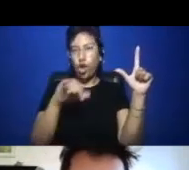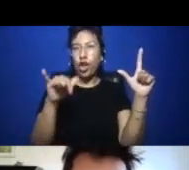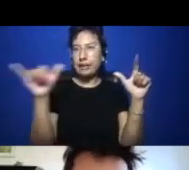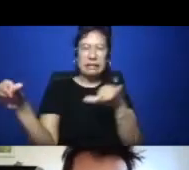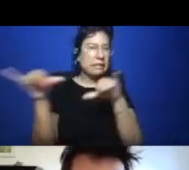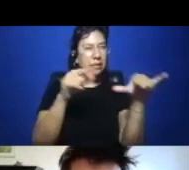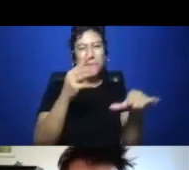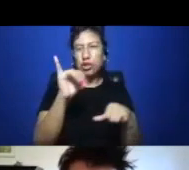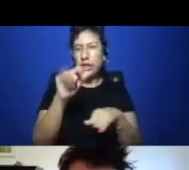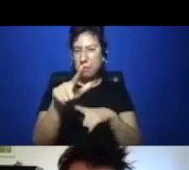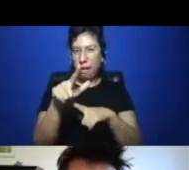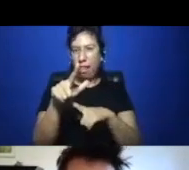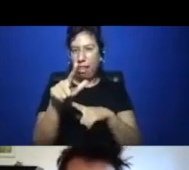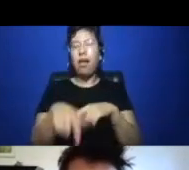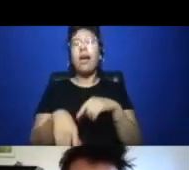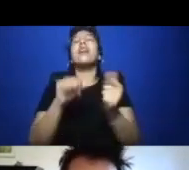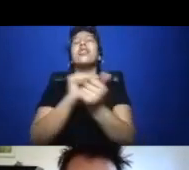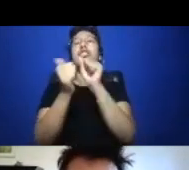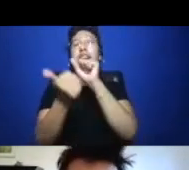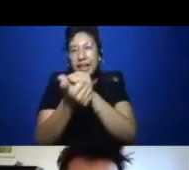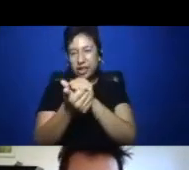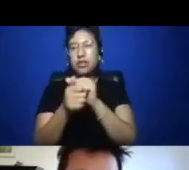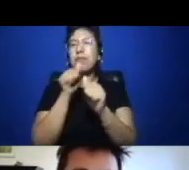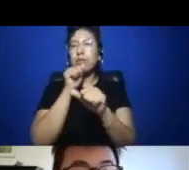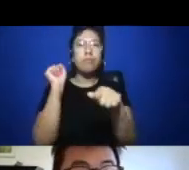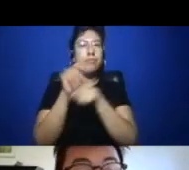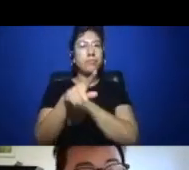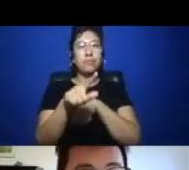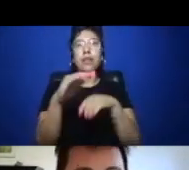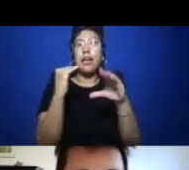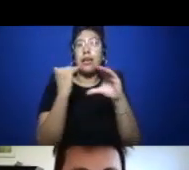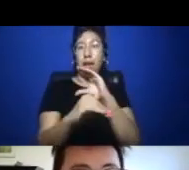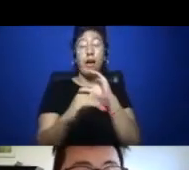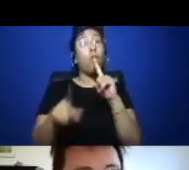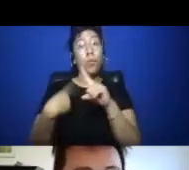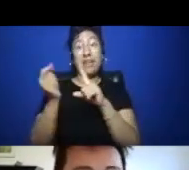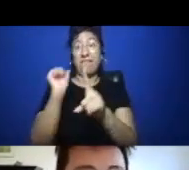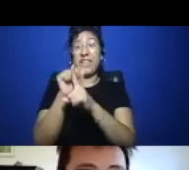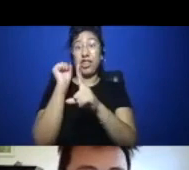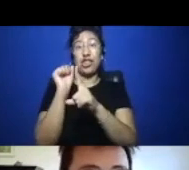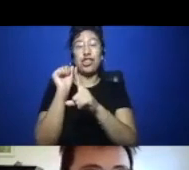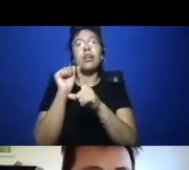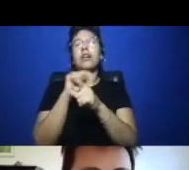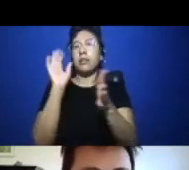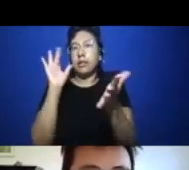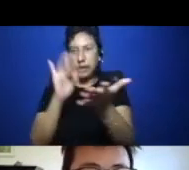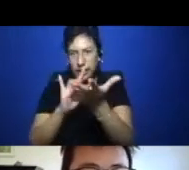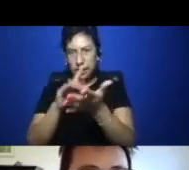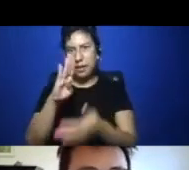como Gmail y cambiaba la contraseña y te daban un forward, pero cuando le pescaron,